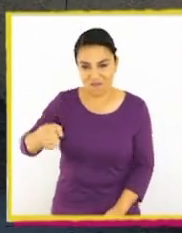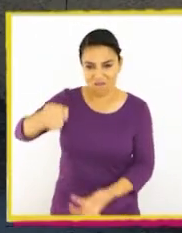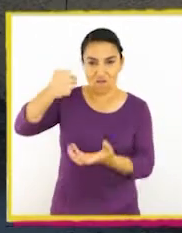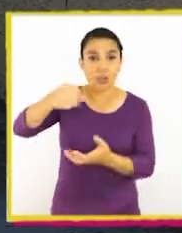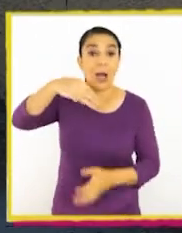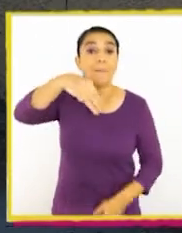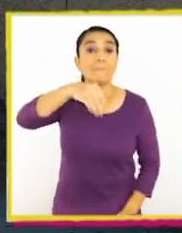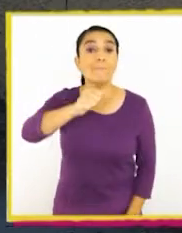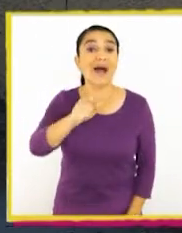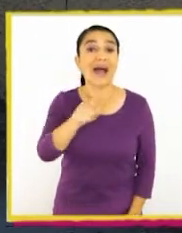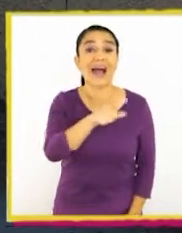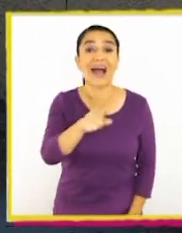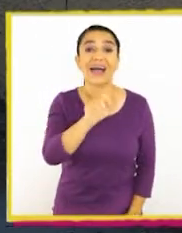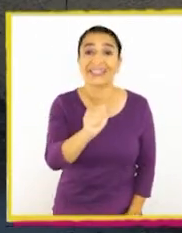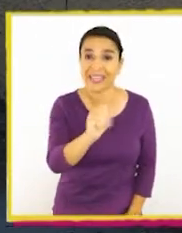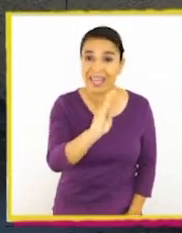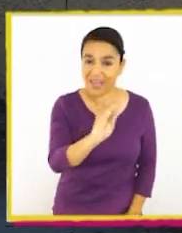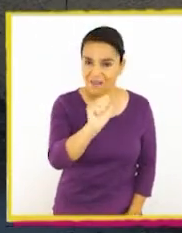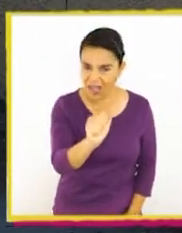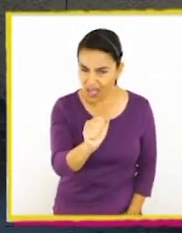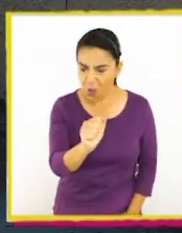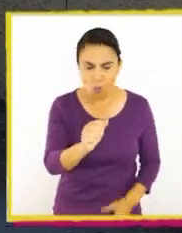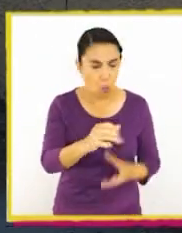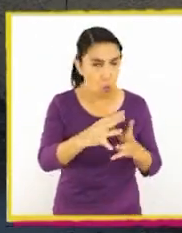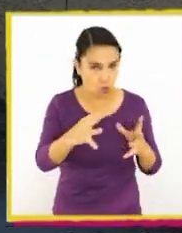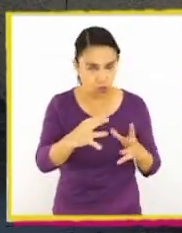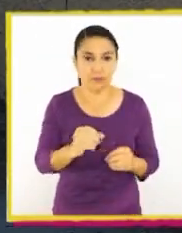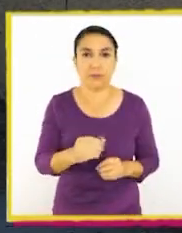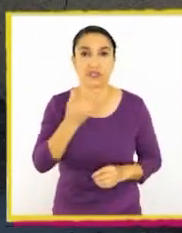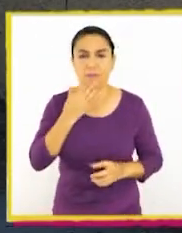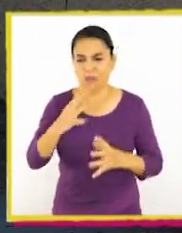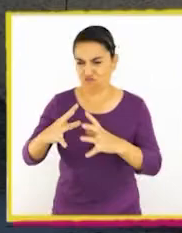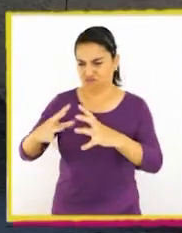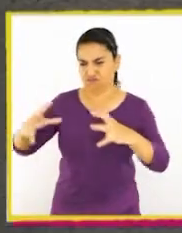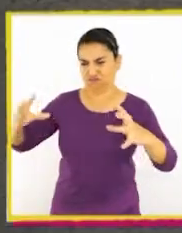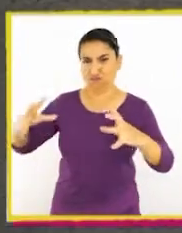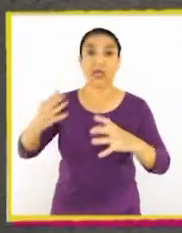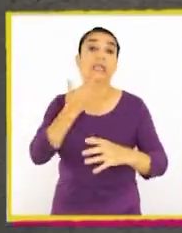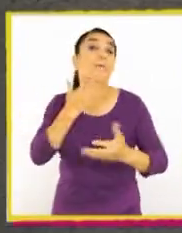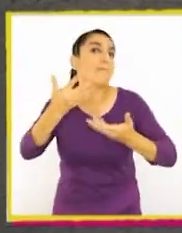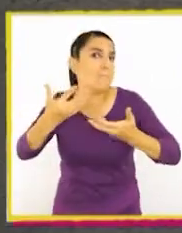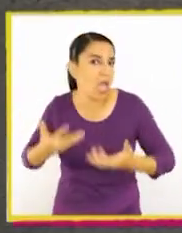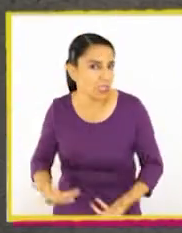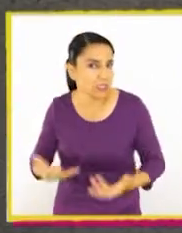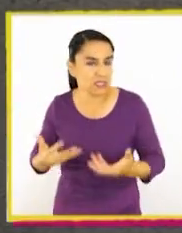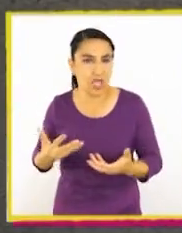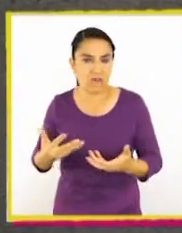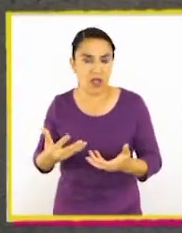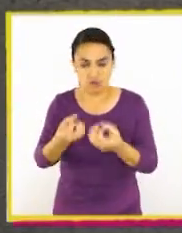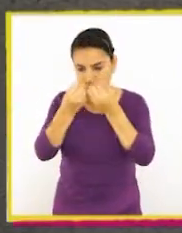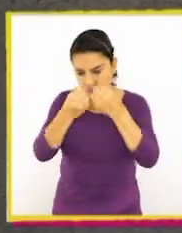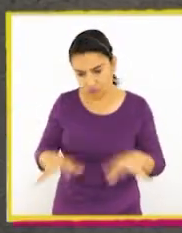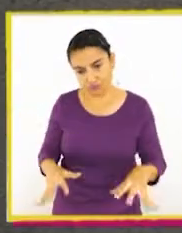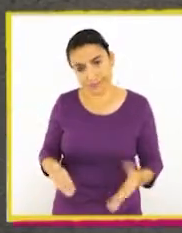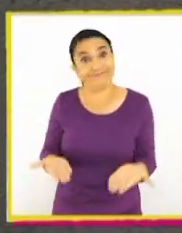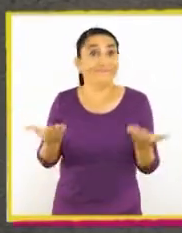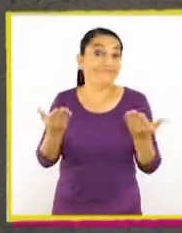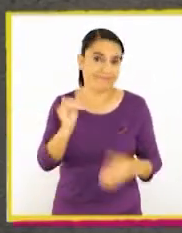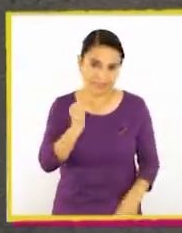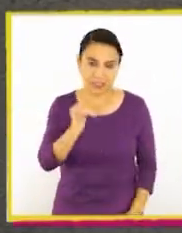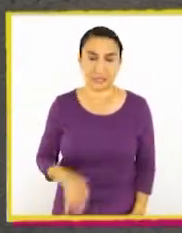bolsa masaba mucho, tenía un volumen muy grande y también pesaba mucho. Y eso la hizo caer al piso.